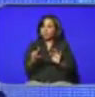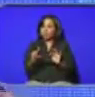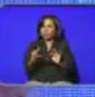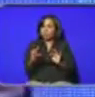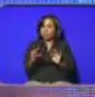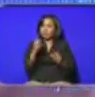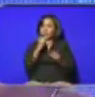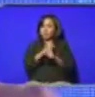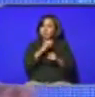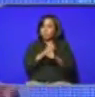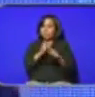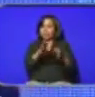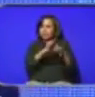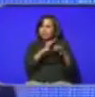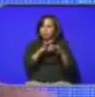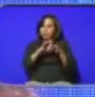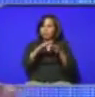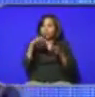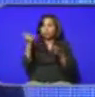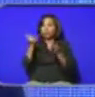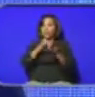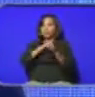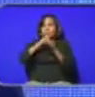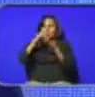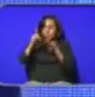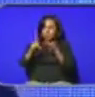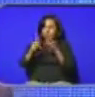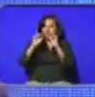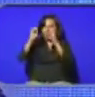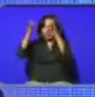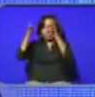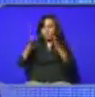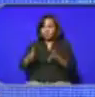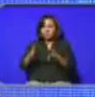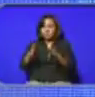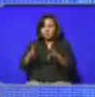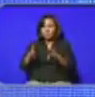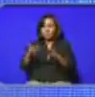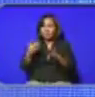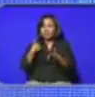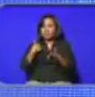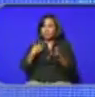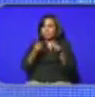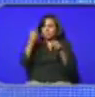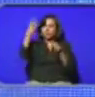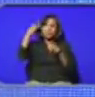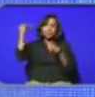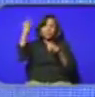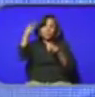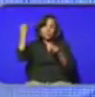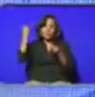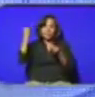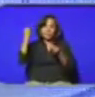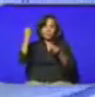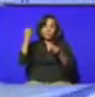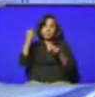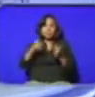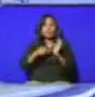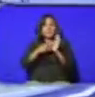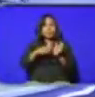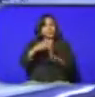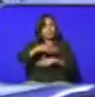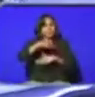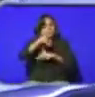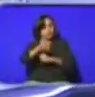de profesionales, de docentes, que tienen tanta experiencia, te da la confianza de